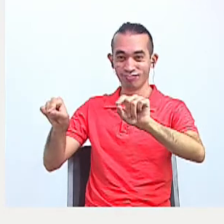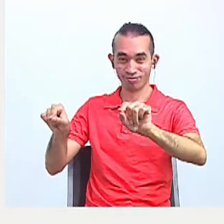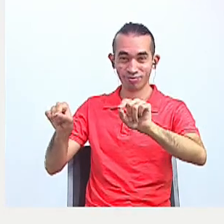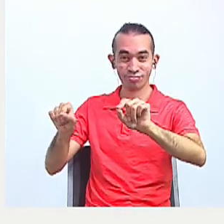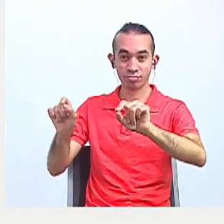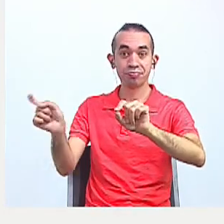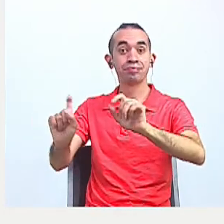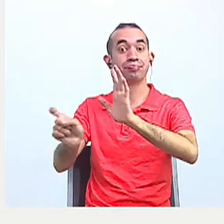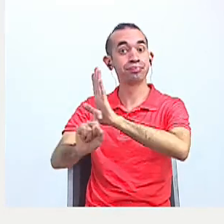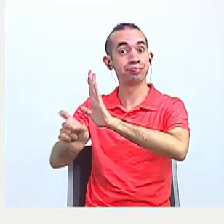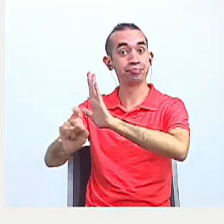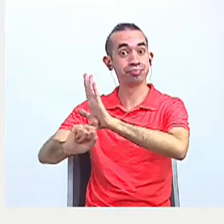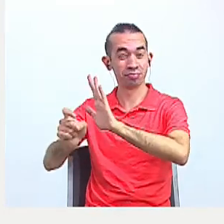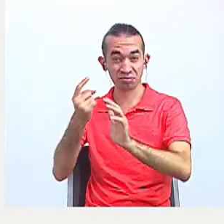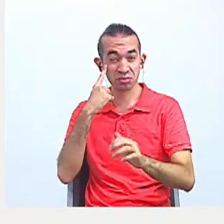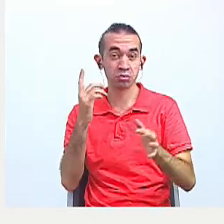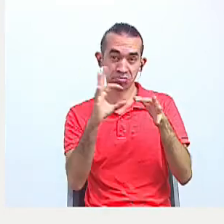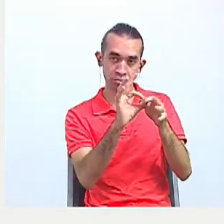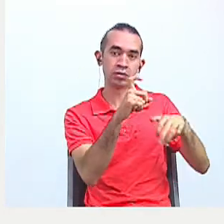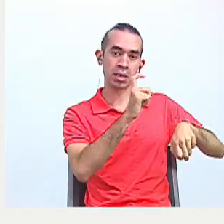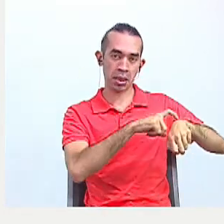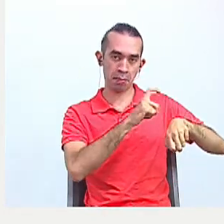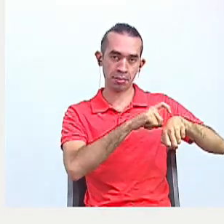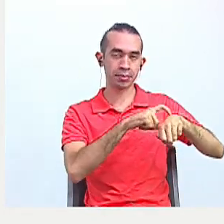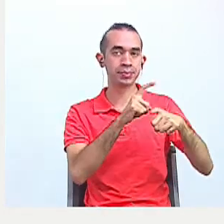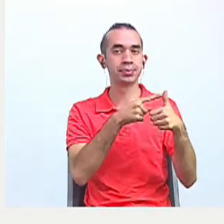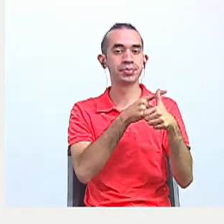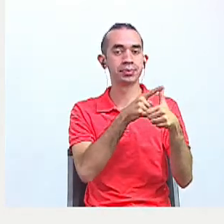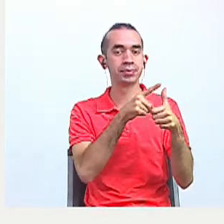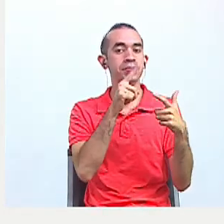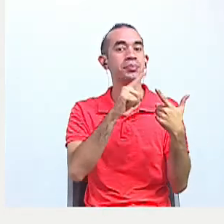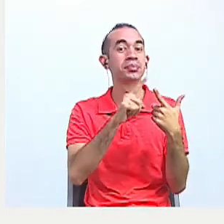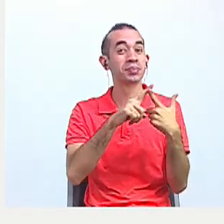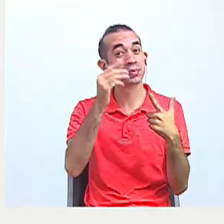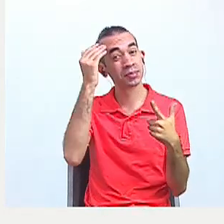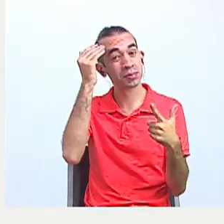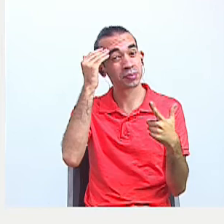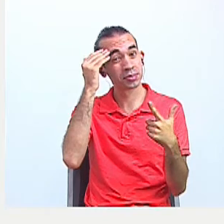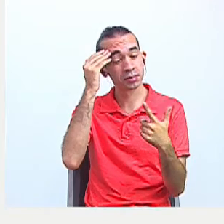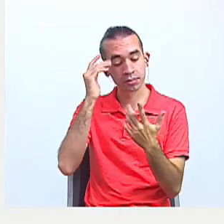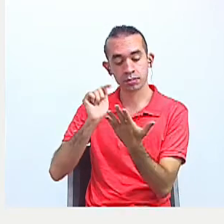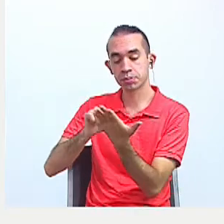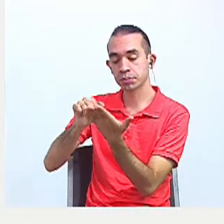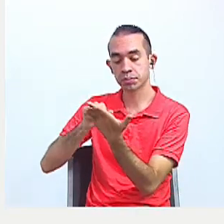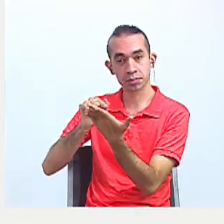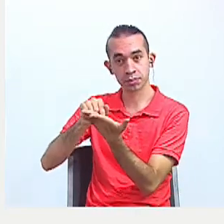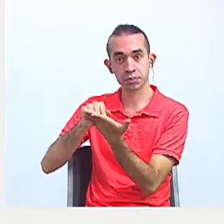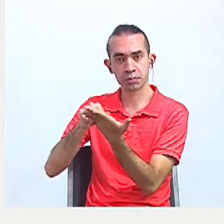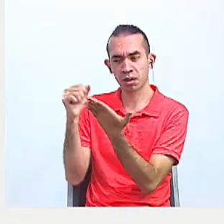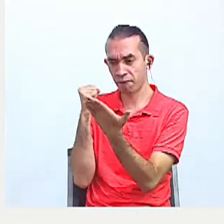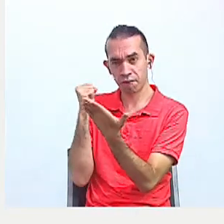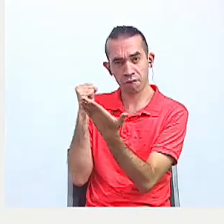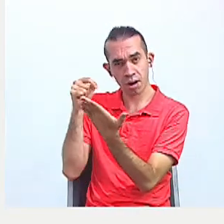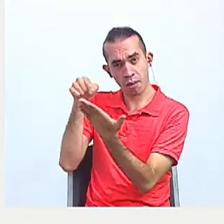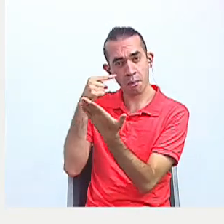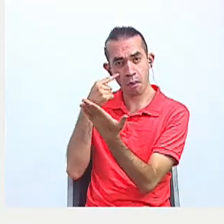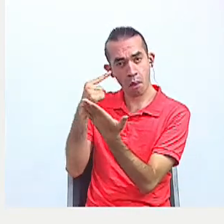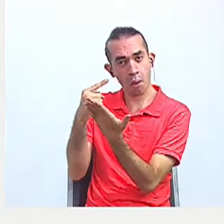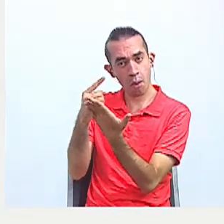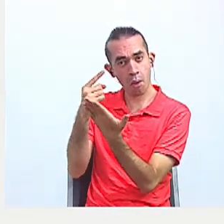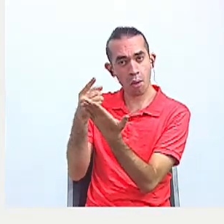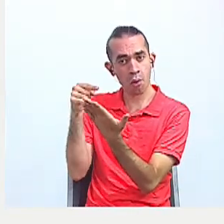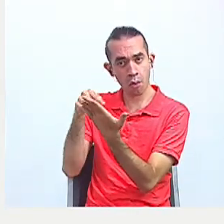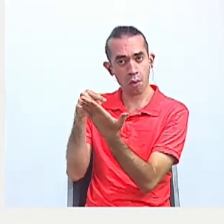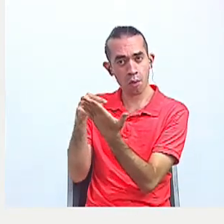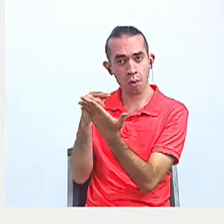en la habitación de la niña. Muy bien, también cuando la niña dijo que el día estaba muy frío, ahí observamos otro